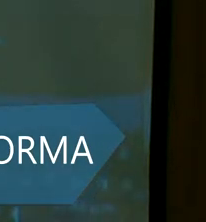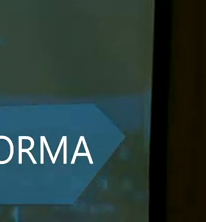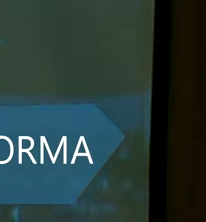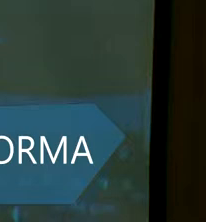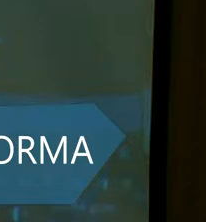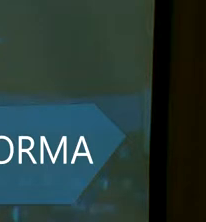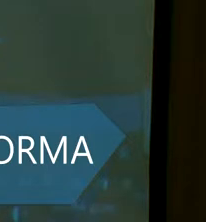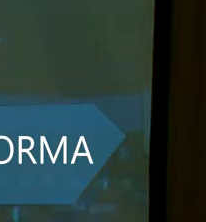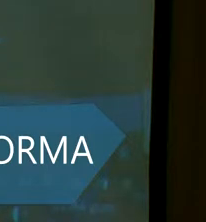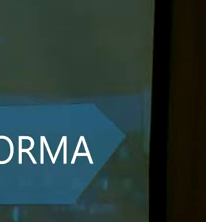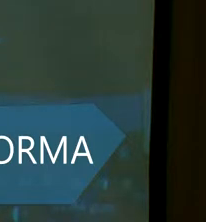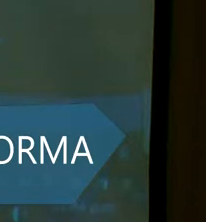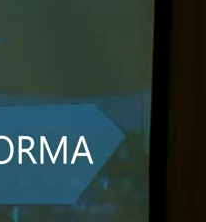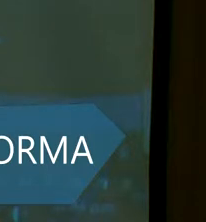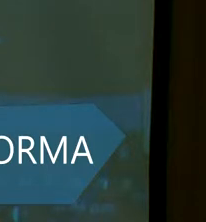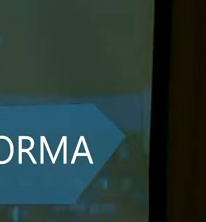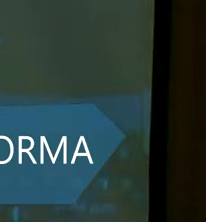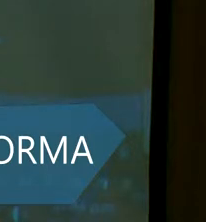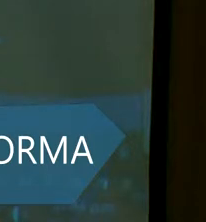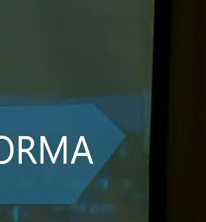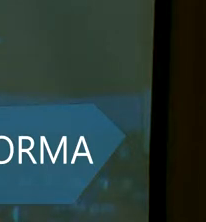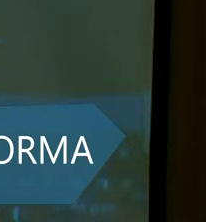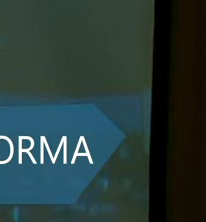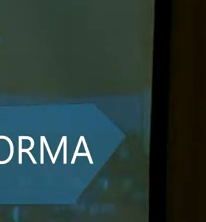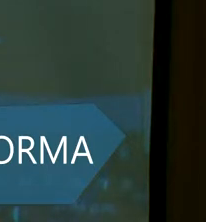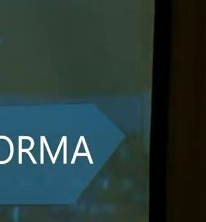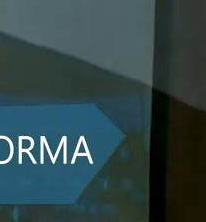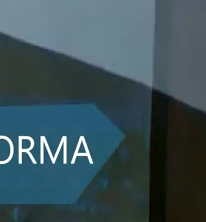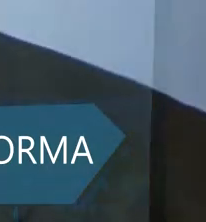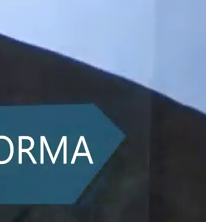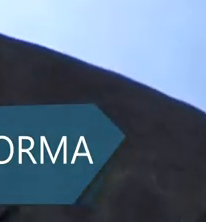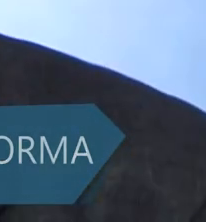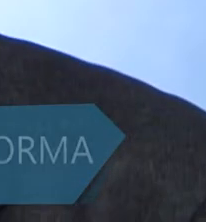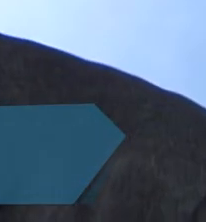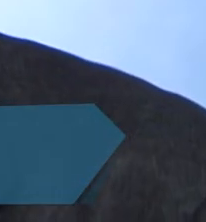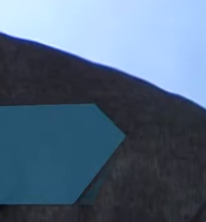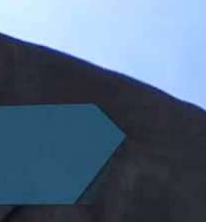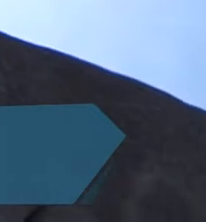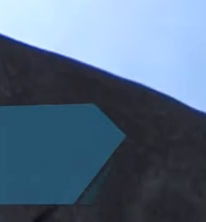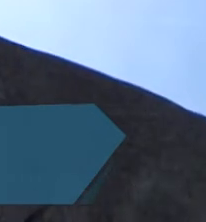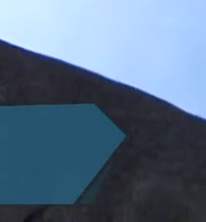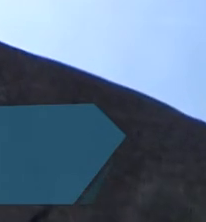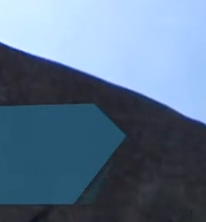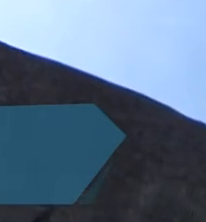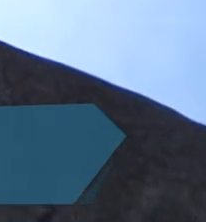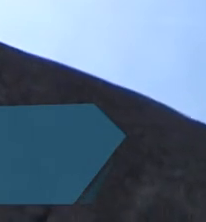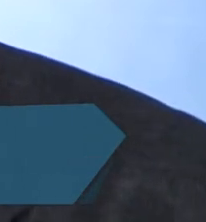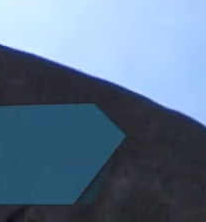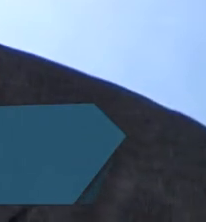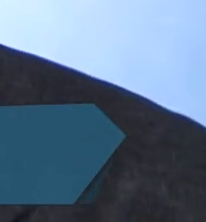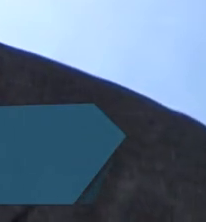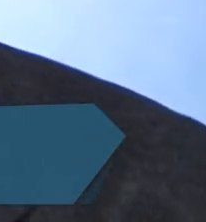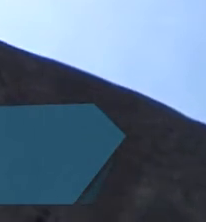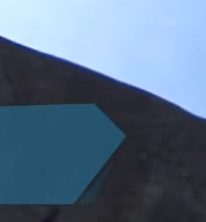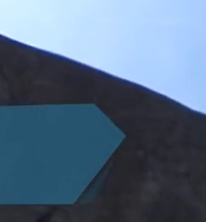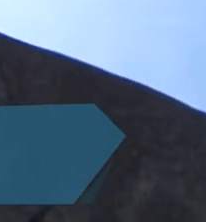sentidos por los cuales somos todavía instituciones. Por el otro lado, me parece que es importante posicionar la